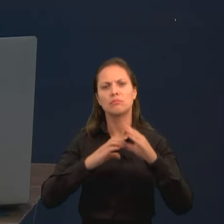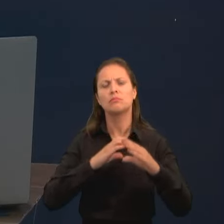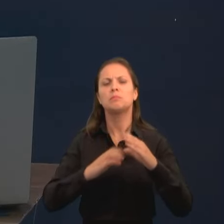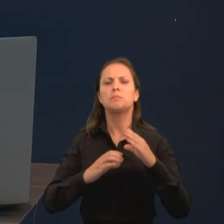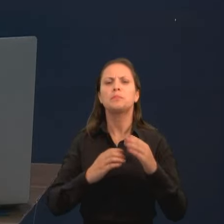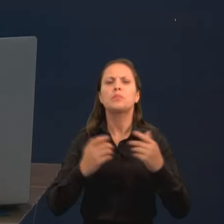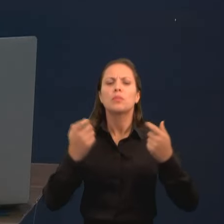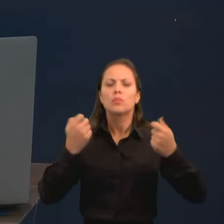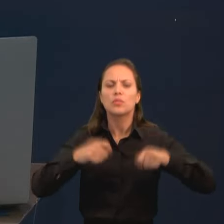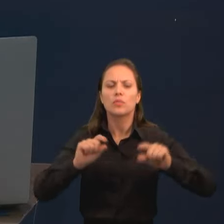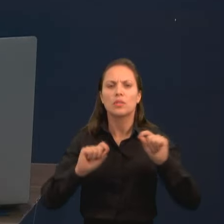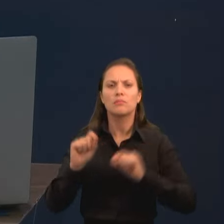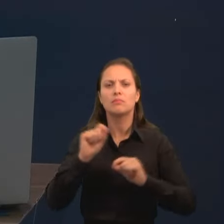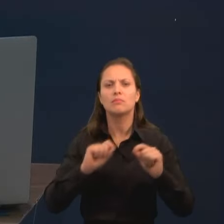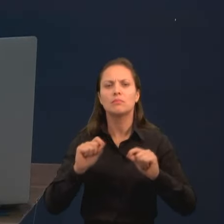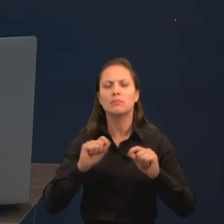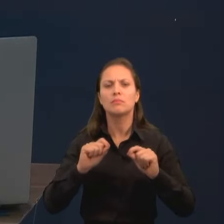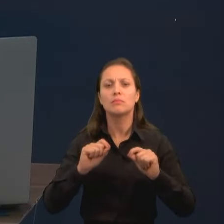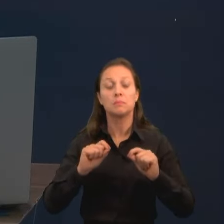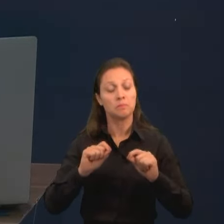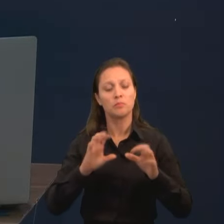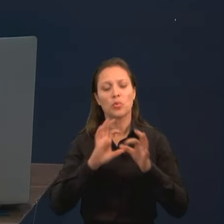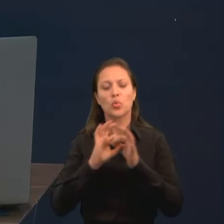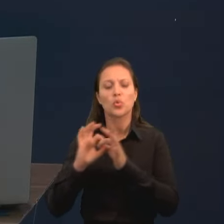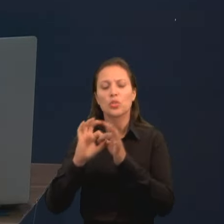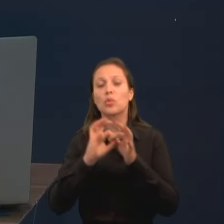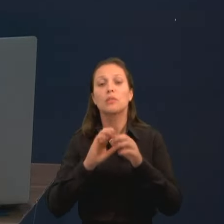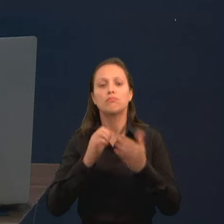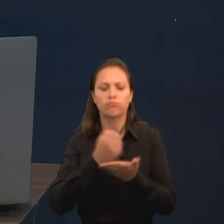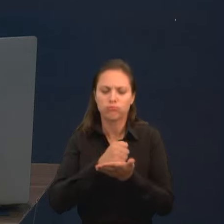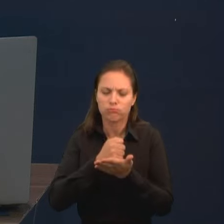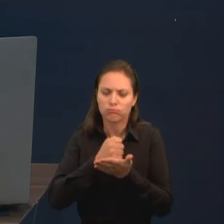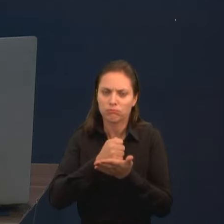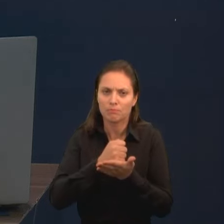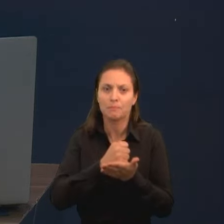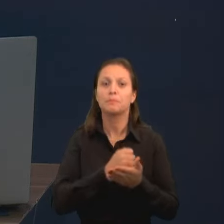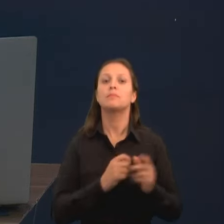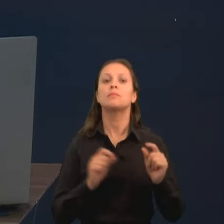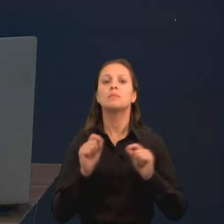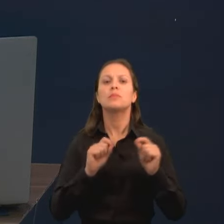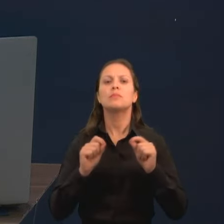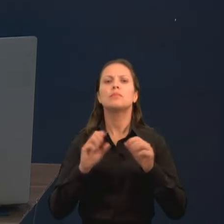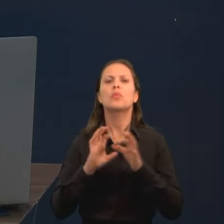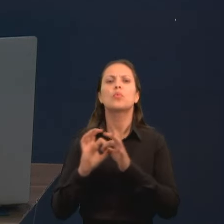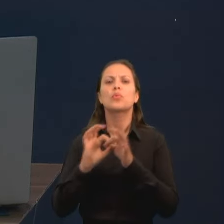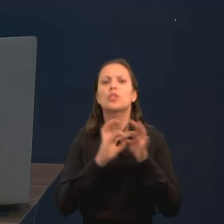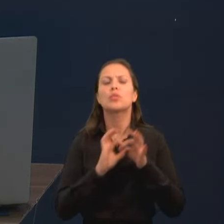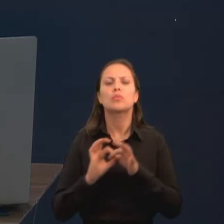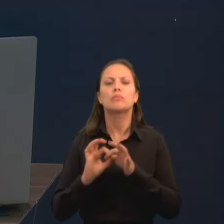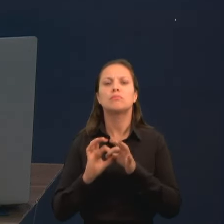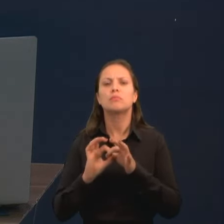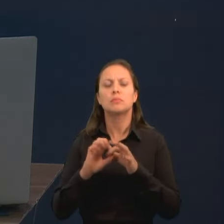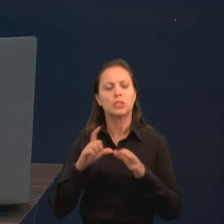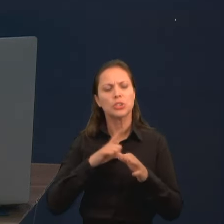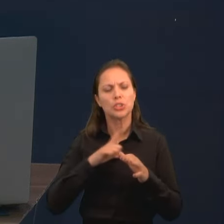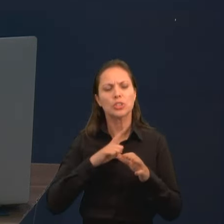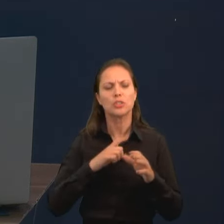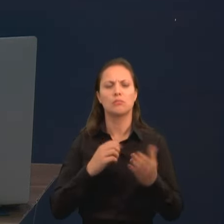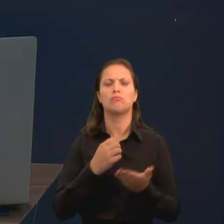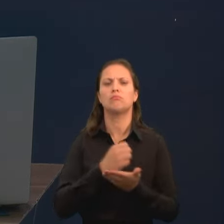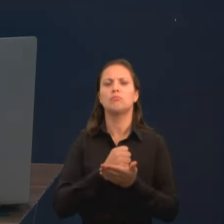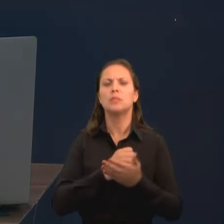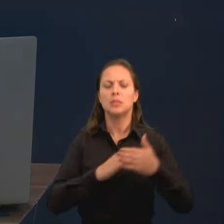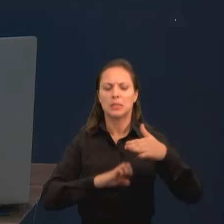tenemos uno para todos y solo en un contexto controlado, este contexto controlado por